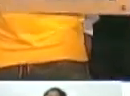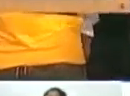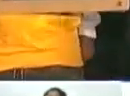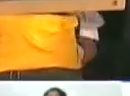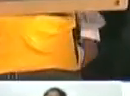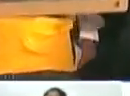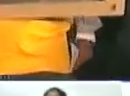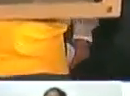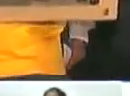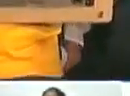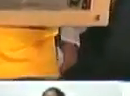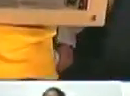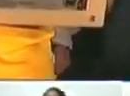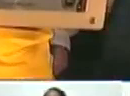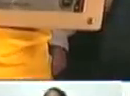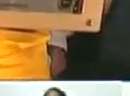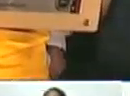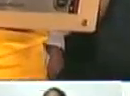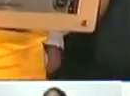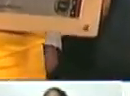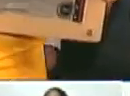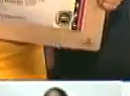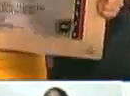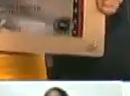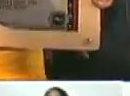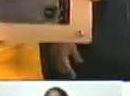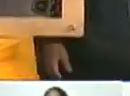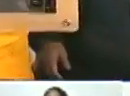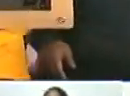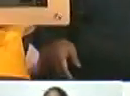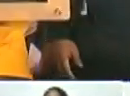Más pelado que rodilla chivo. ¿Ah?